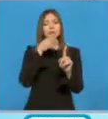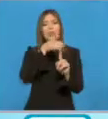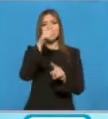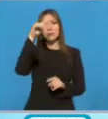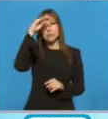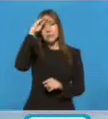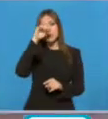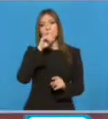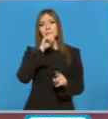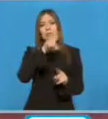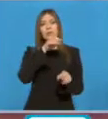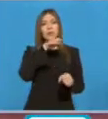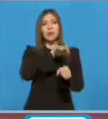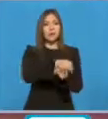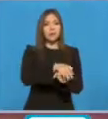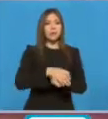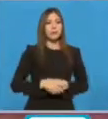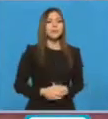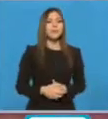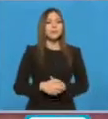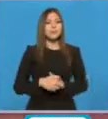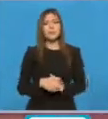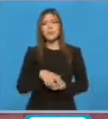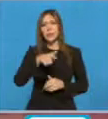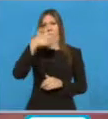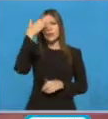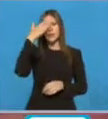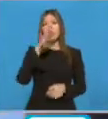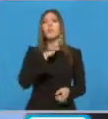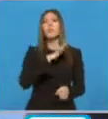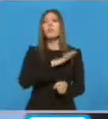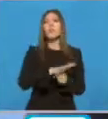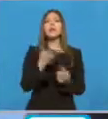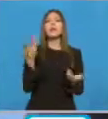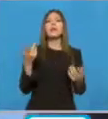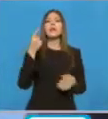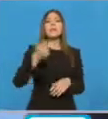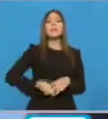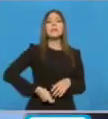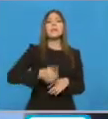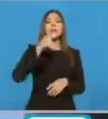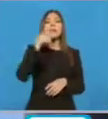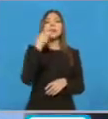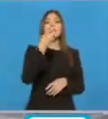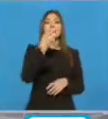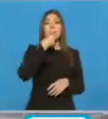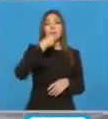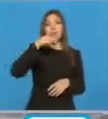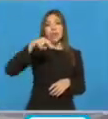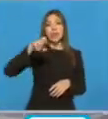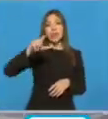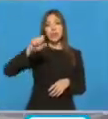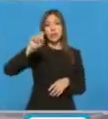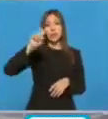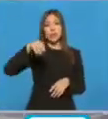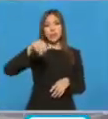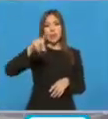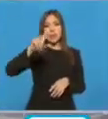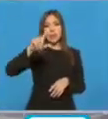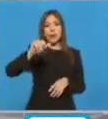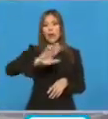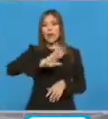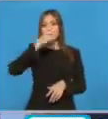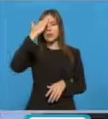ideales, ¿existirá algún registro, conoces tú? ¿Cuál fue el primer indicio en donde él ya marcó, pues, quién iba a ser? Ya